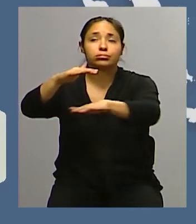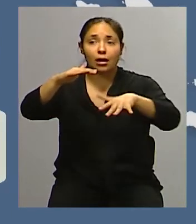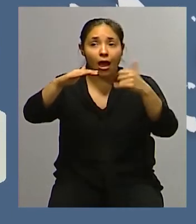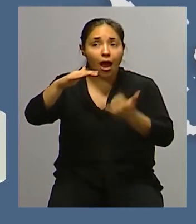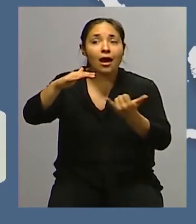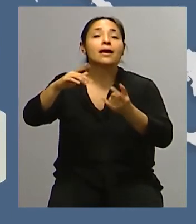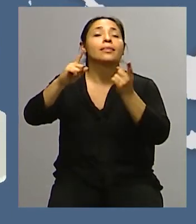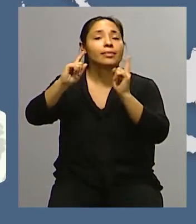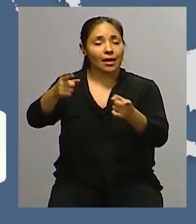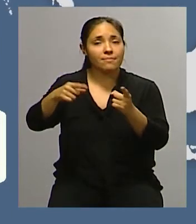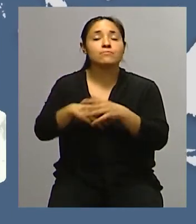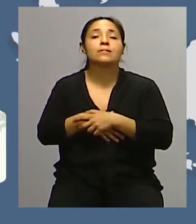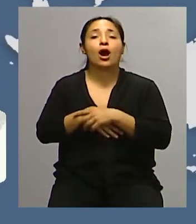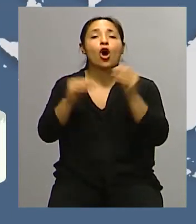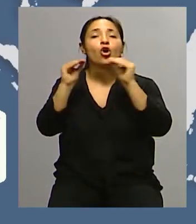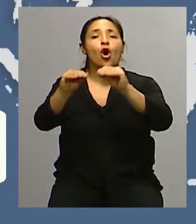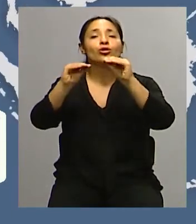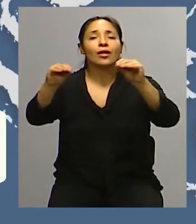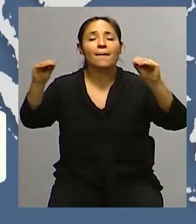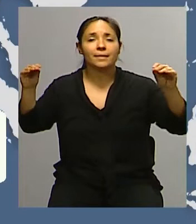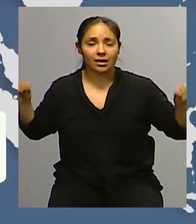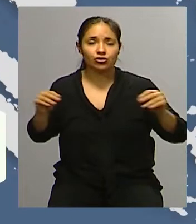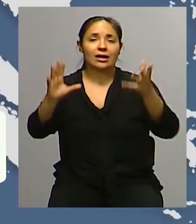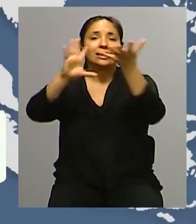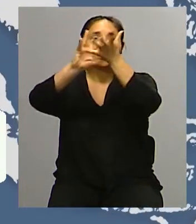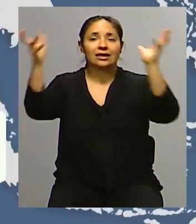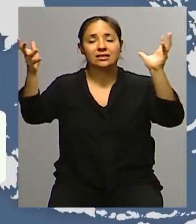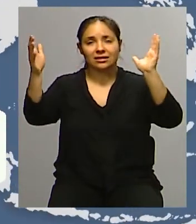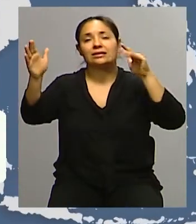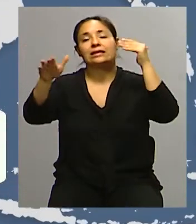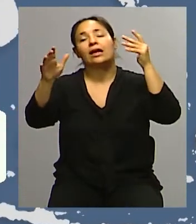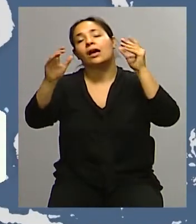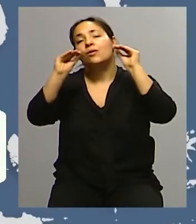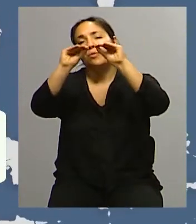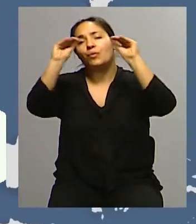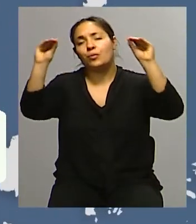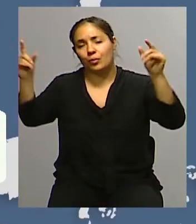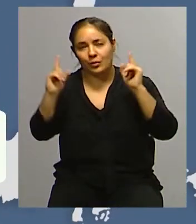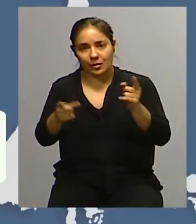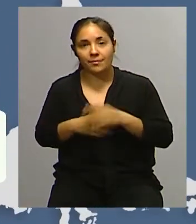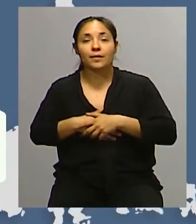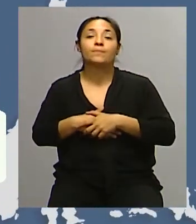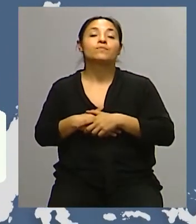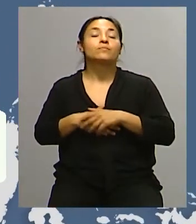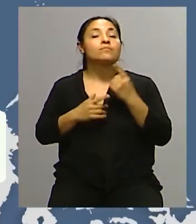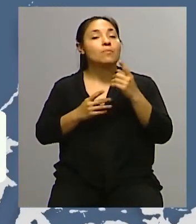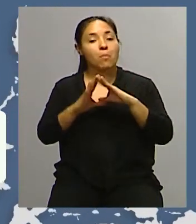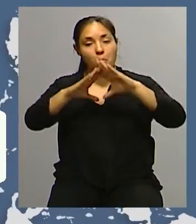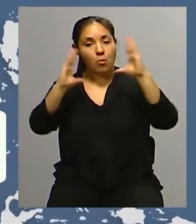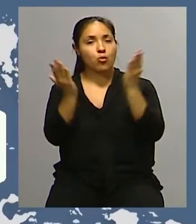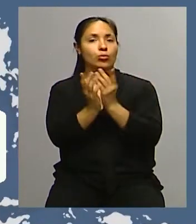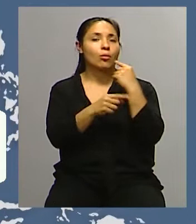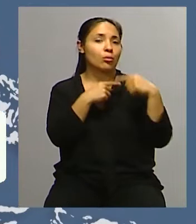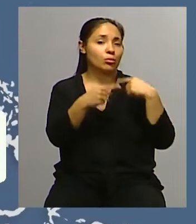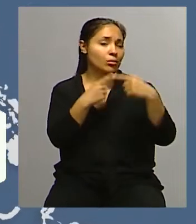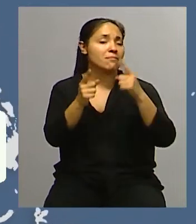por el efecto y la contaminación y la crisis climática a la que nos ha llevado. Pero el mundo se sigue movilizando a través del